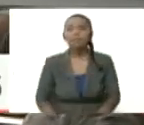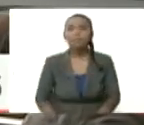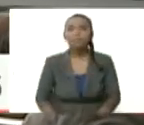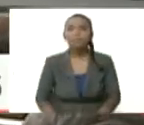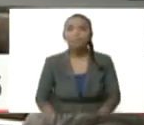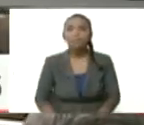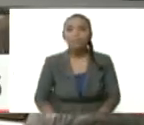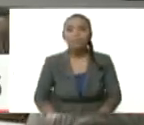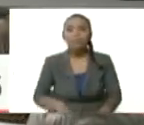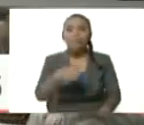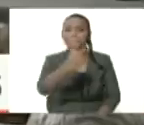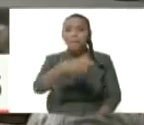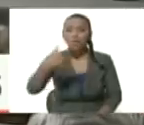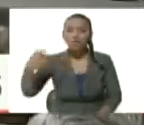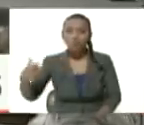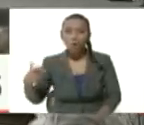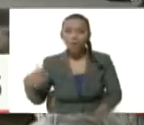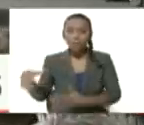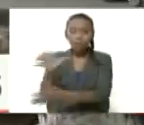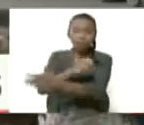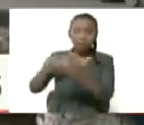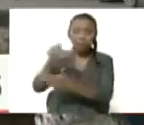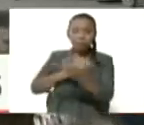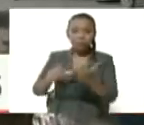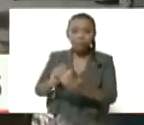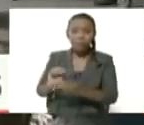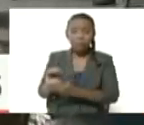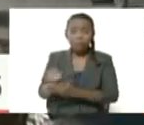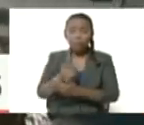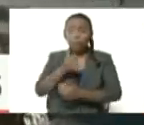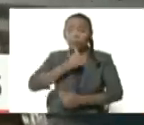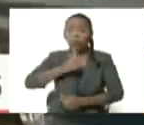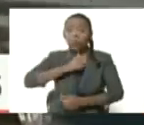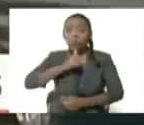de habitantes y de problemas acumulados.